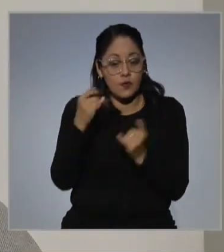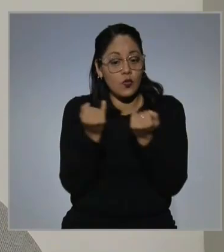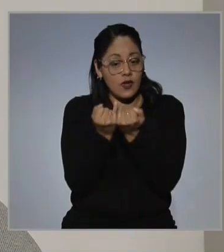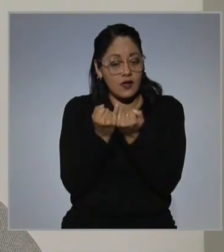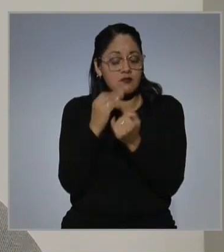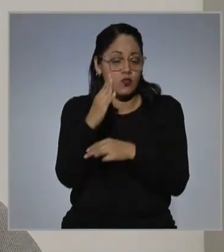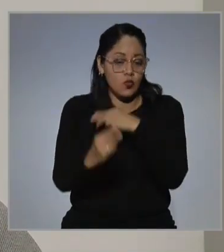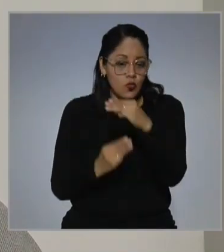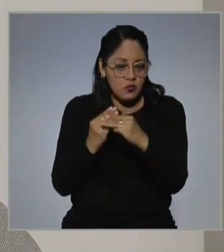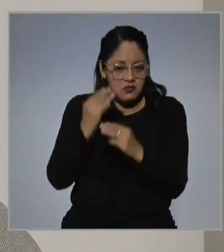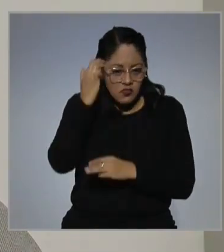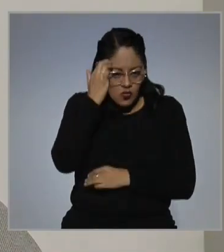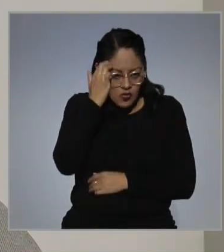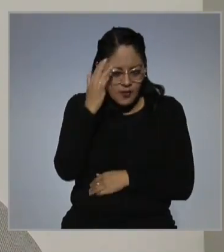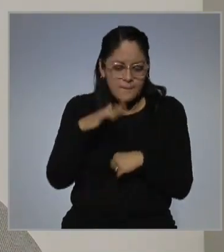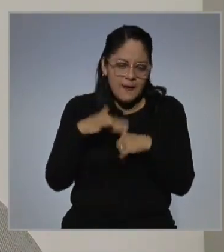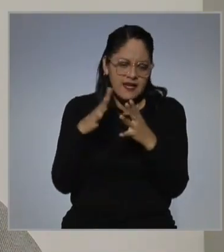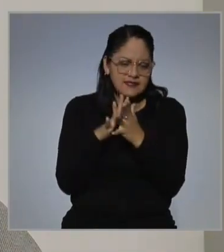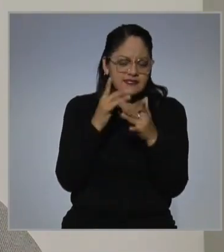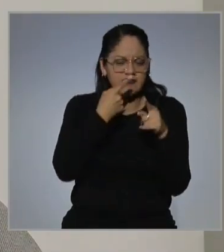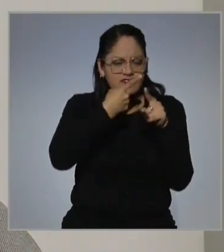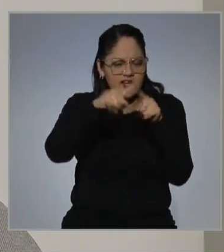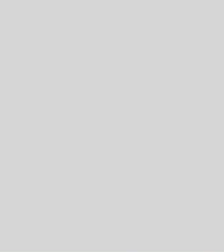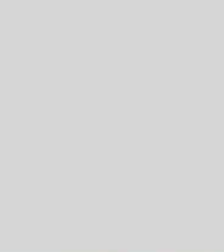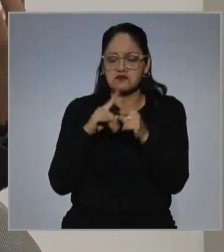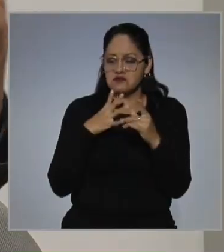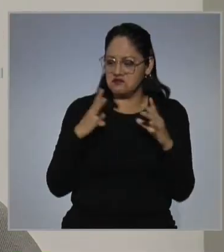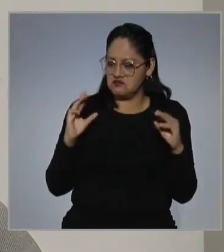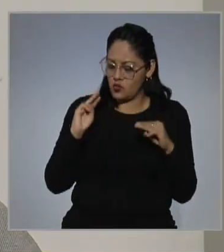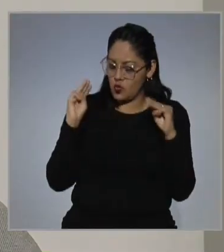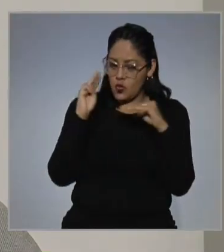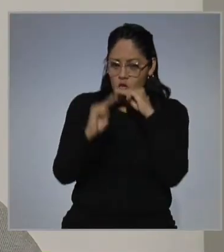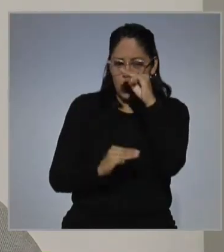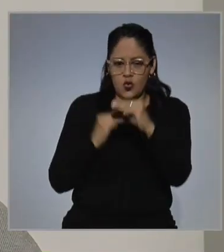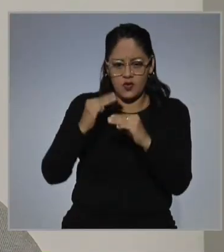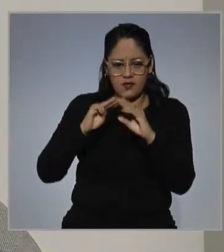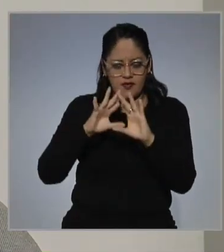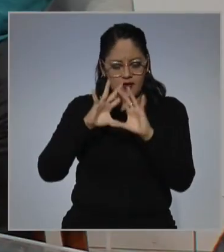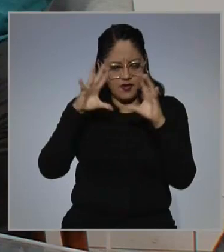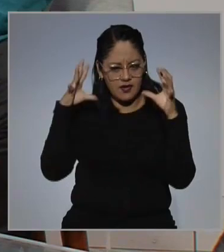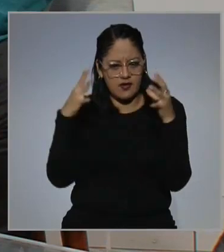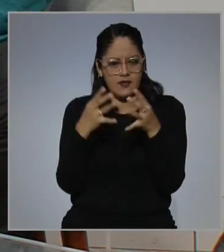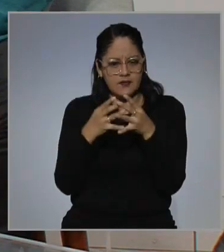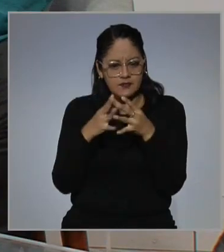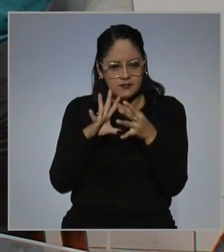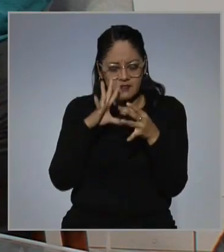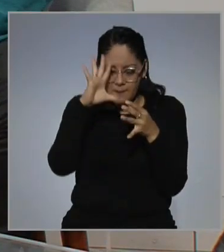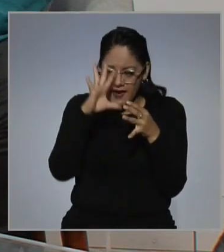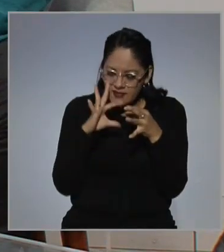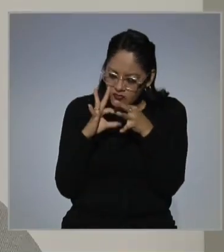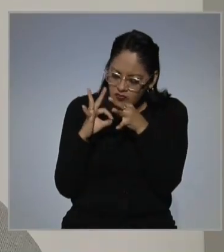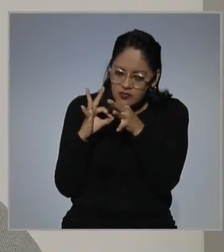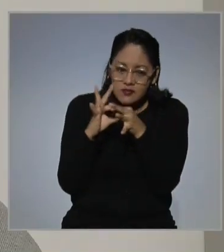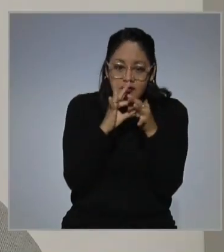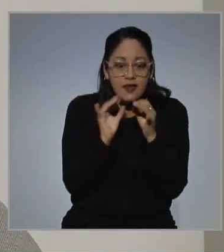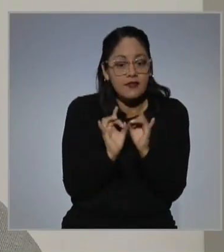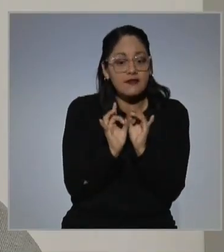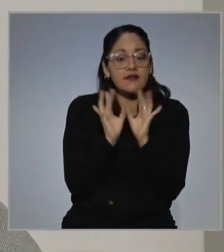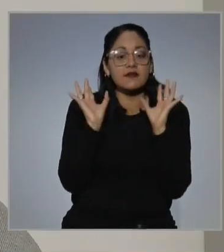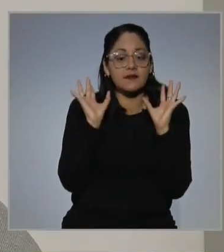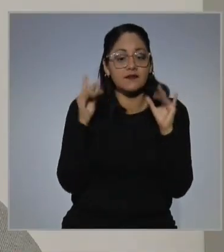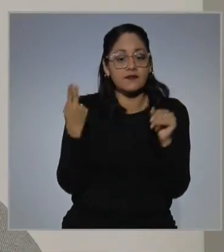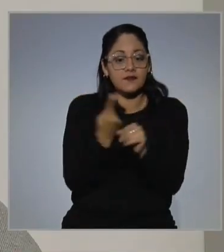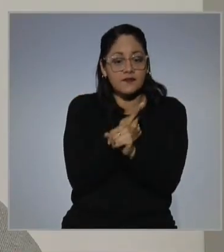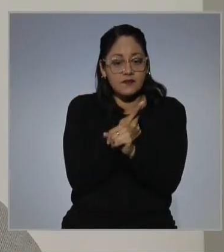el mundo, en un proceso además de varias décadas de globalización. Parecía que íbamos a un proceso de homogenización y de repente